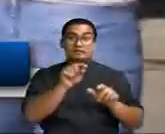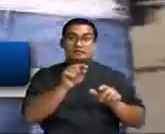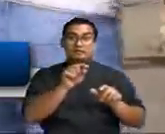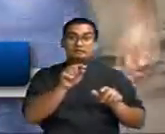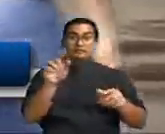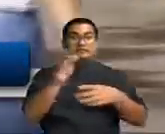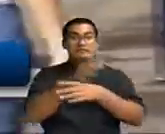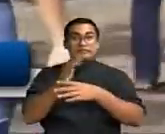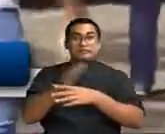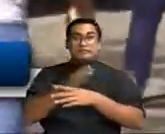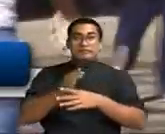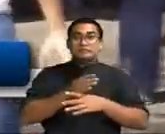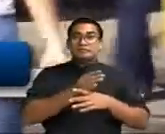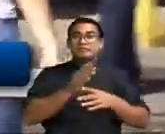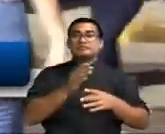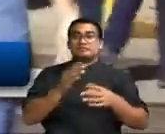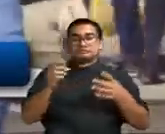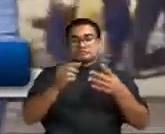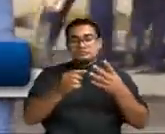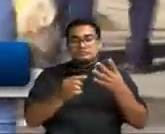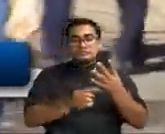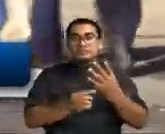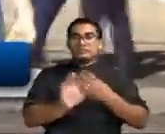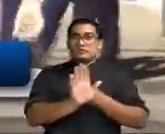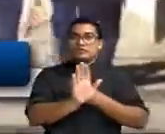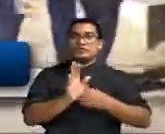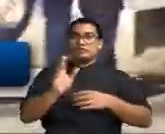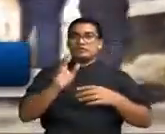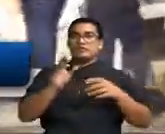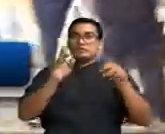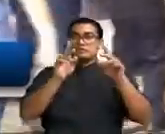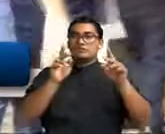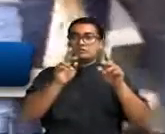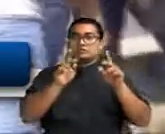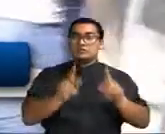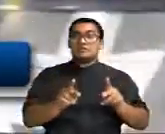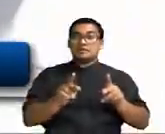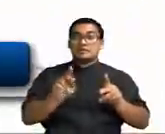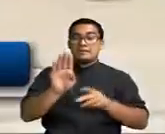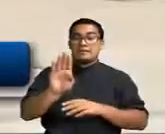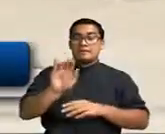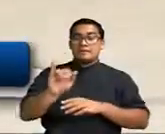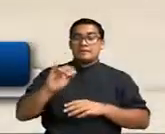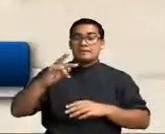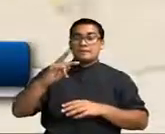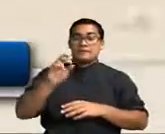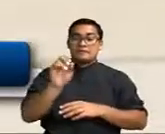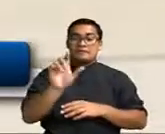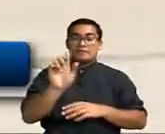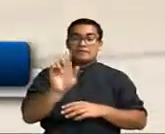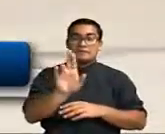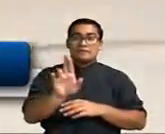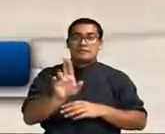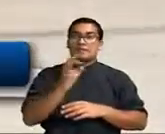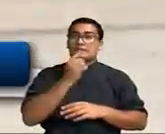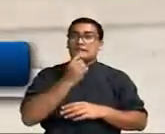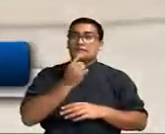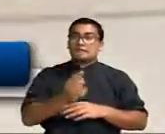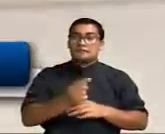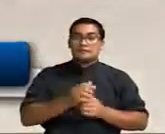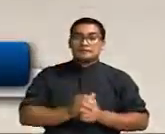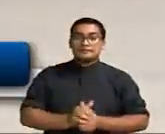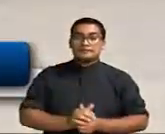síntomas que son características de una fase u otra o de un episodio u otro de un trastorno